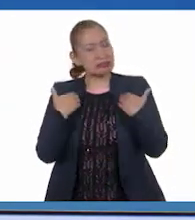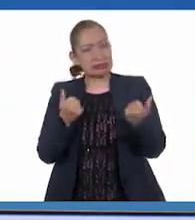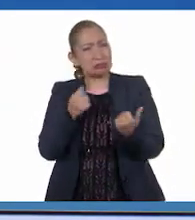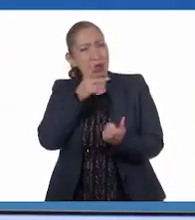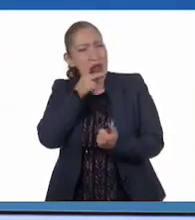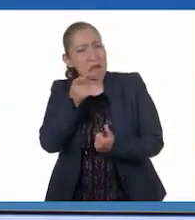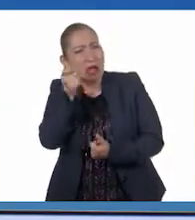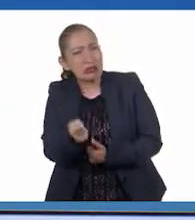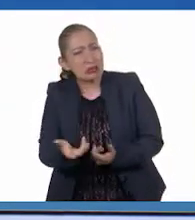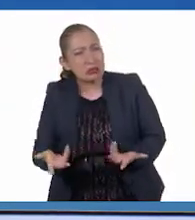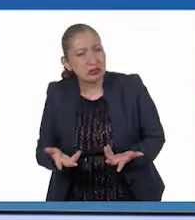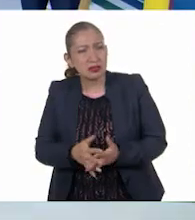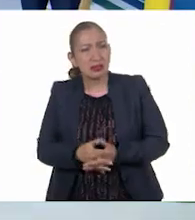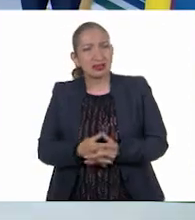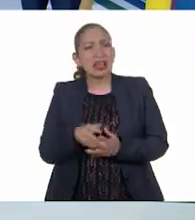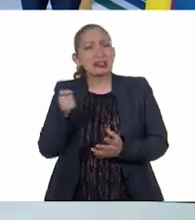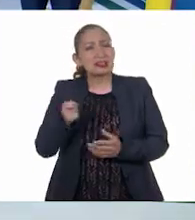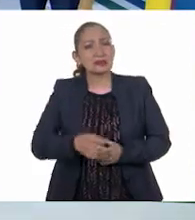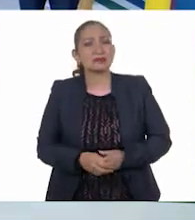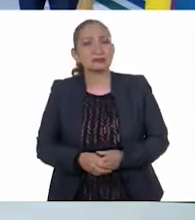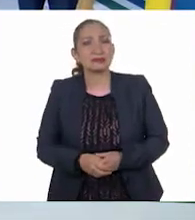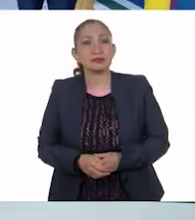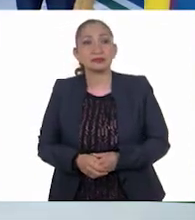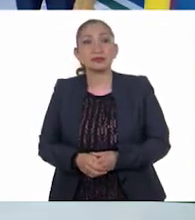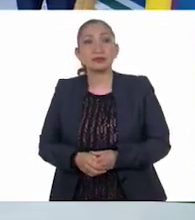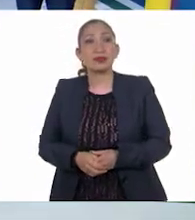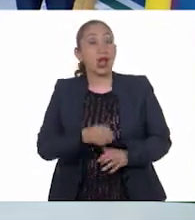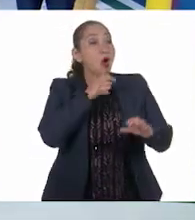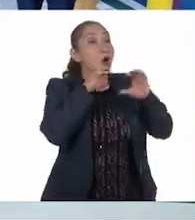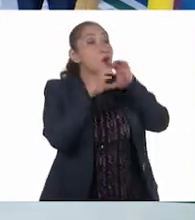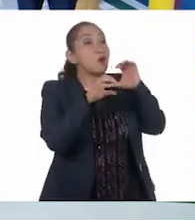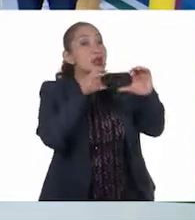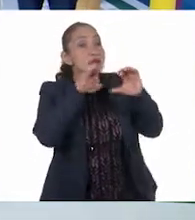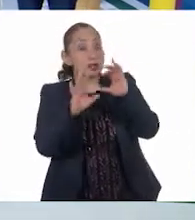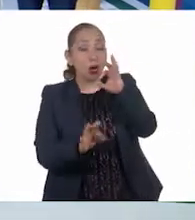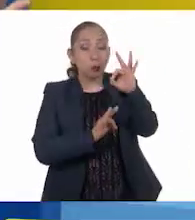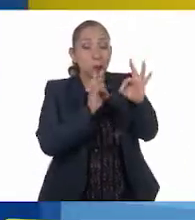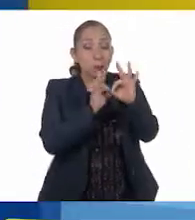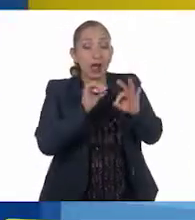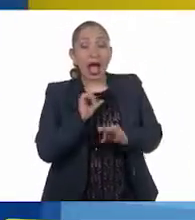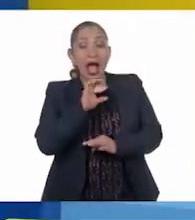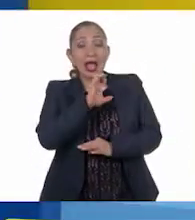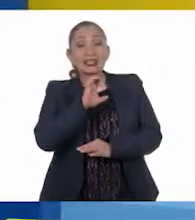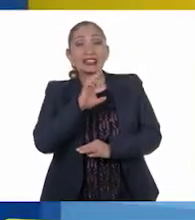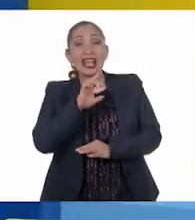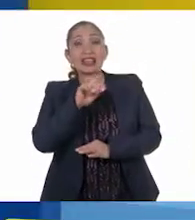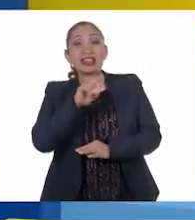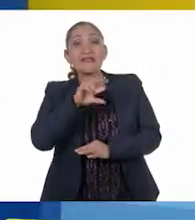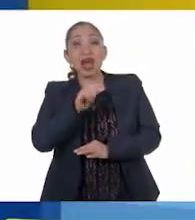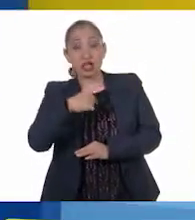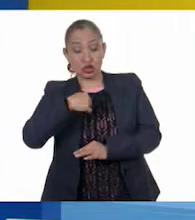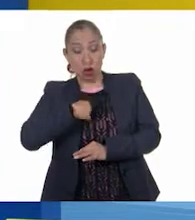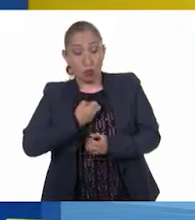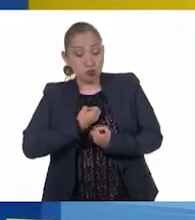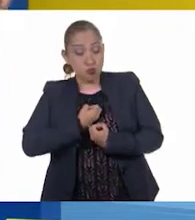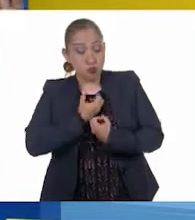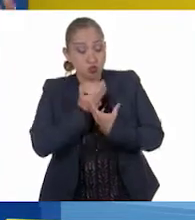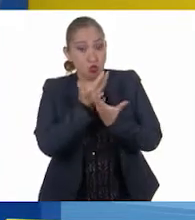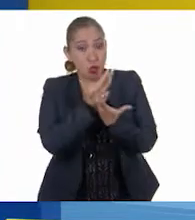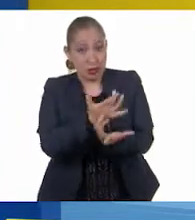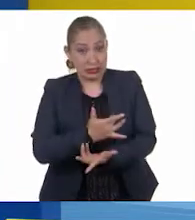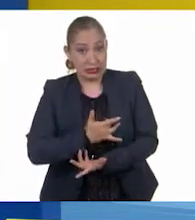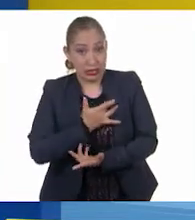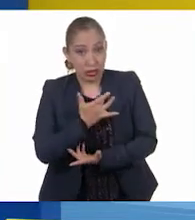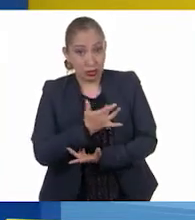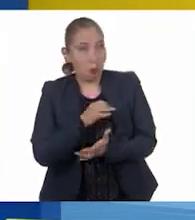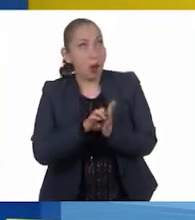¿Qué significa, Gaby? ¿Qué significa? La comunicación asertiva, Lolo, es cuando expresamos nuestras emociones, en este